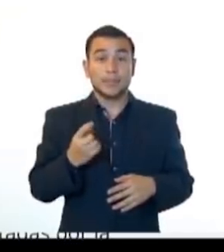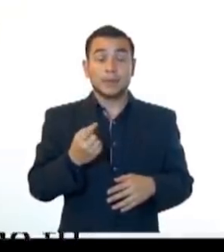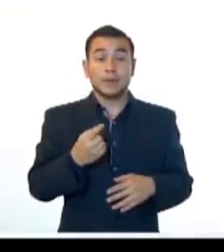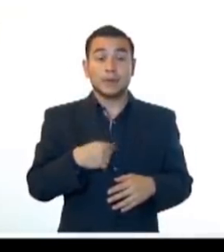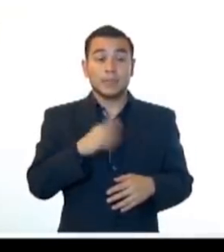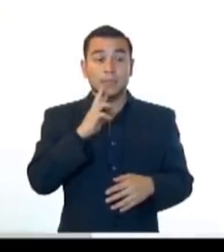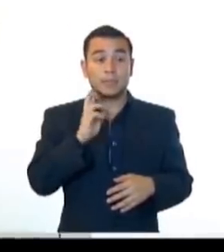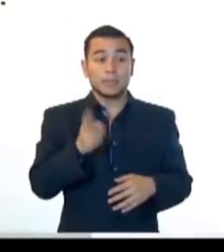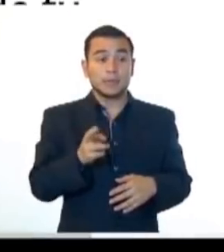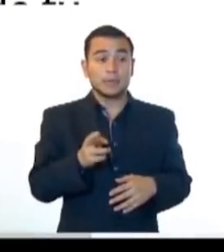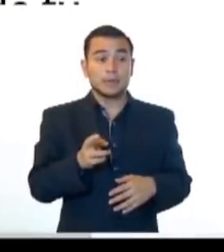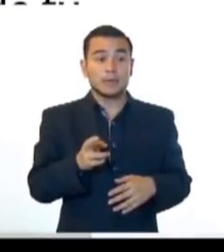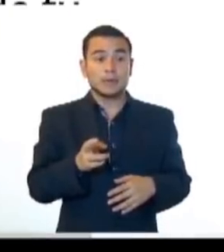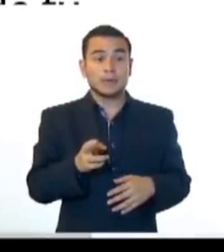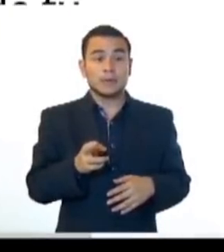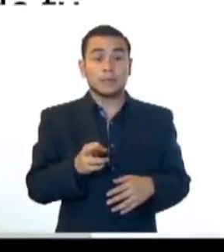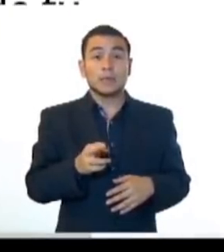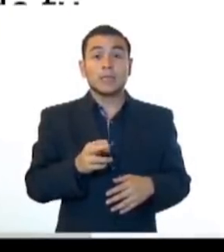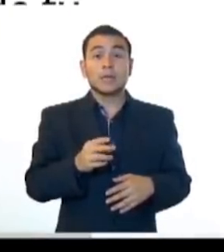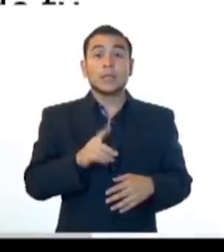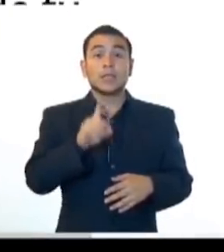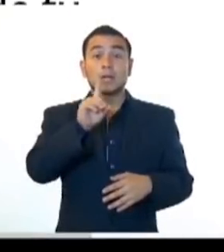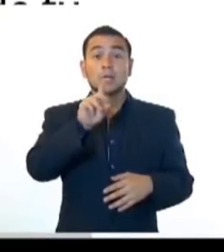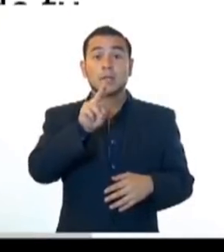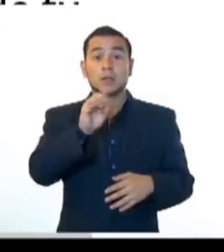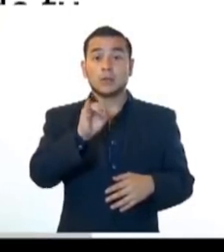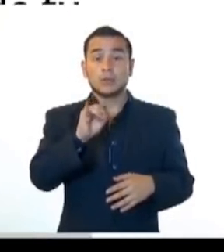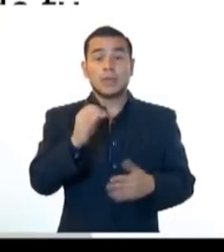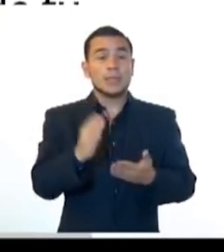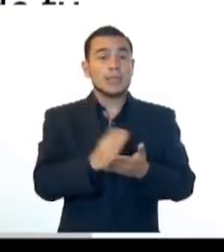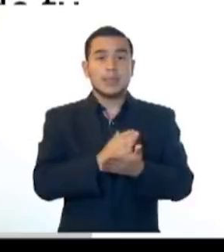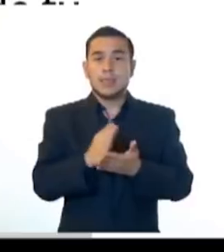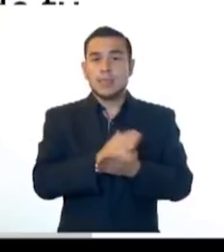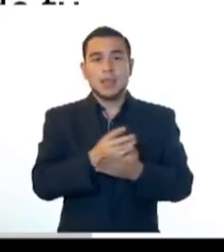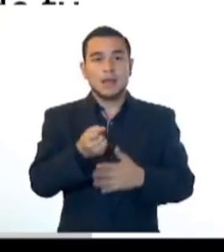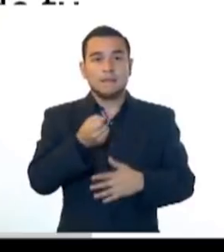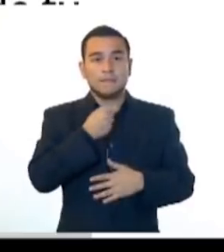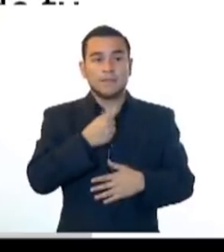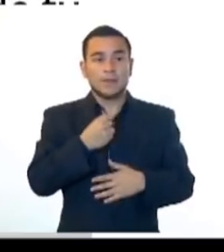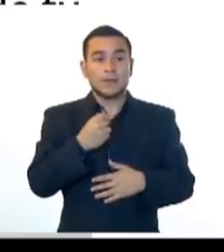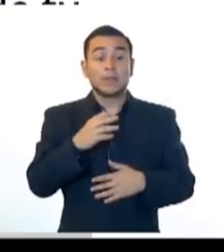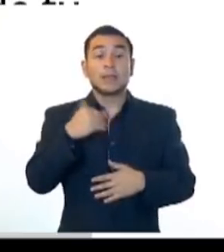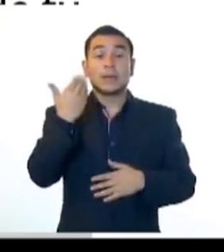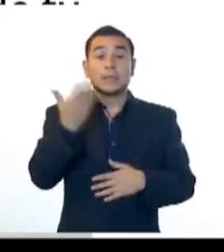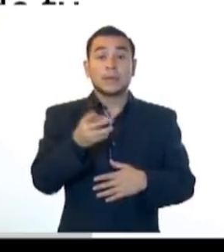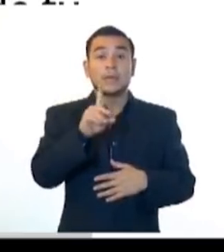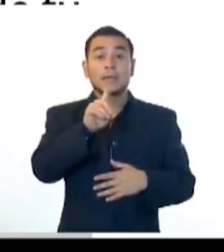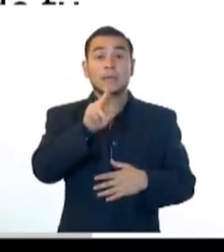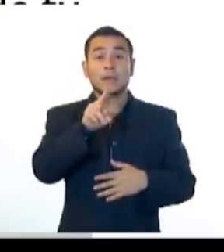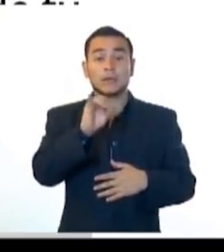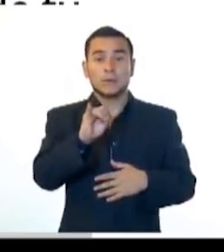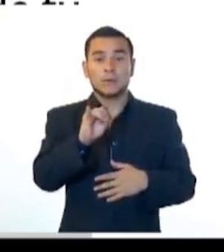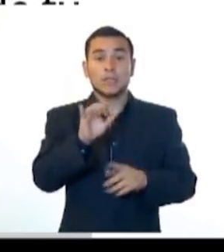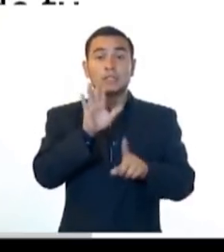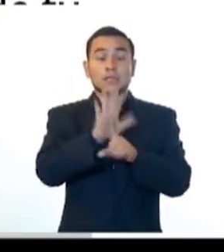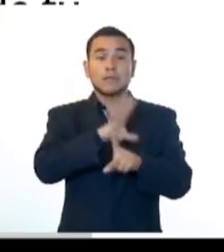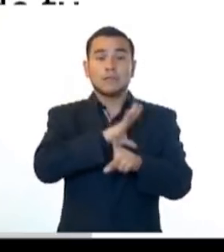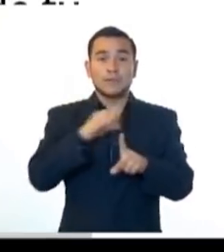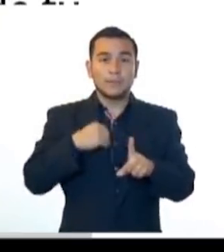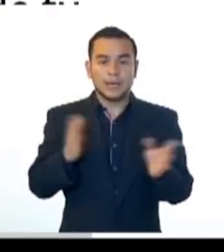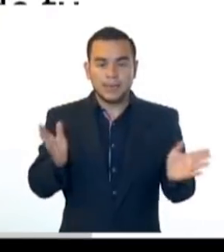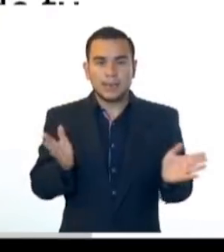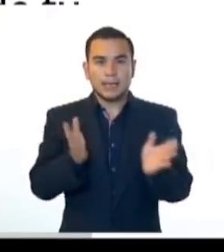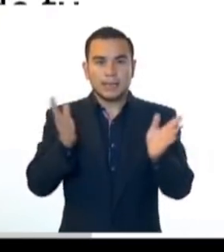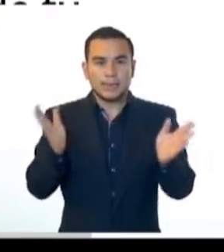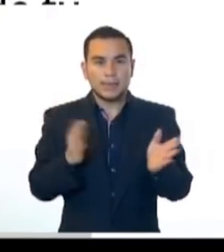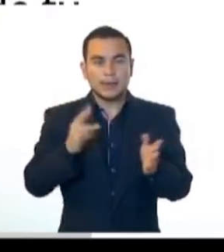decir, este DUI no se encuentra en nuestros registros. Intenta ingresando el DUI de otra persona de tu hogar. Es